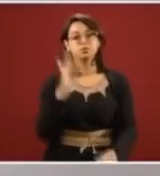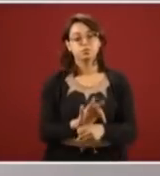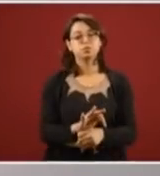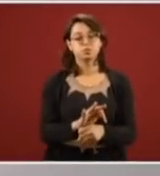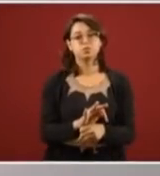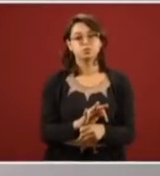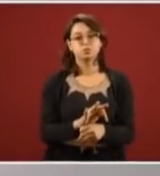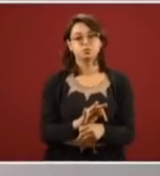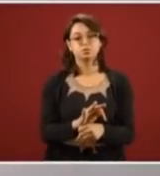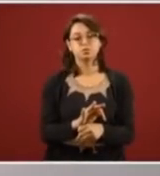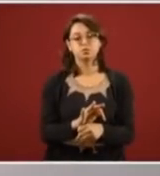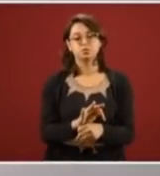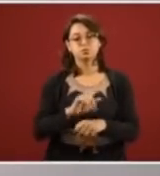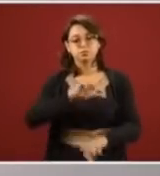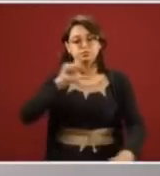y vamos a